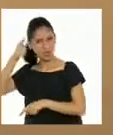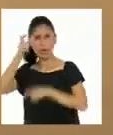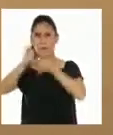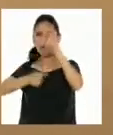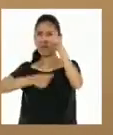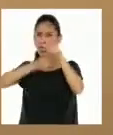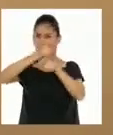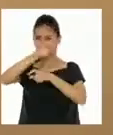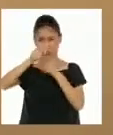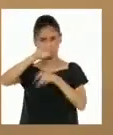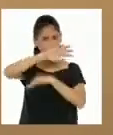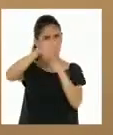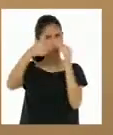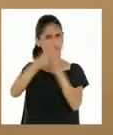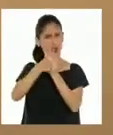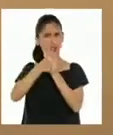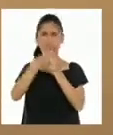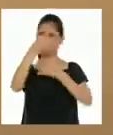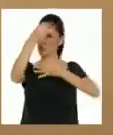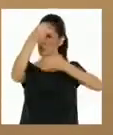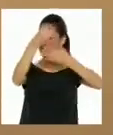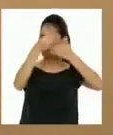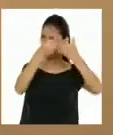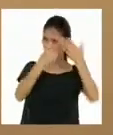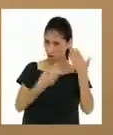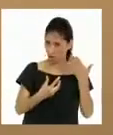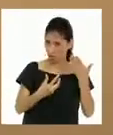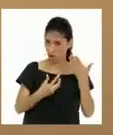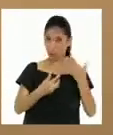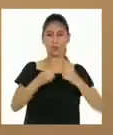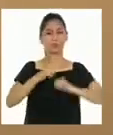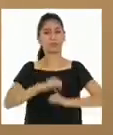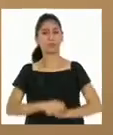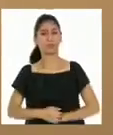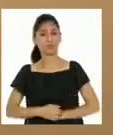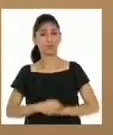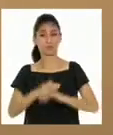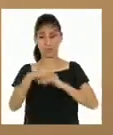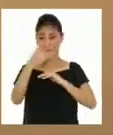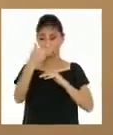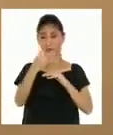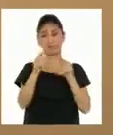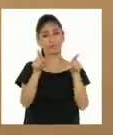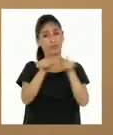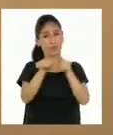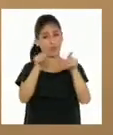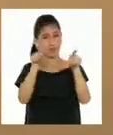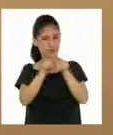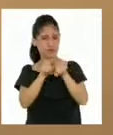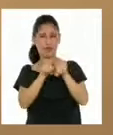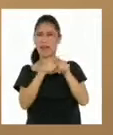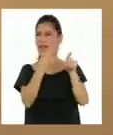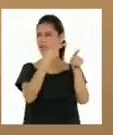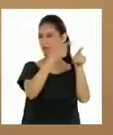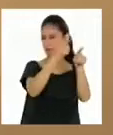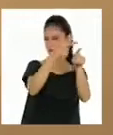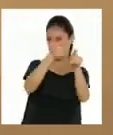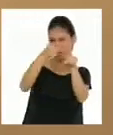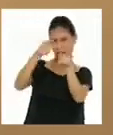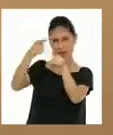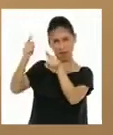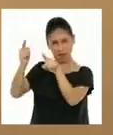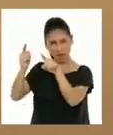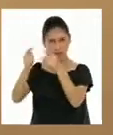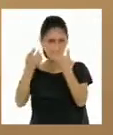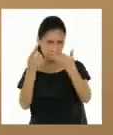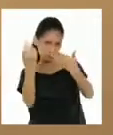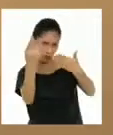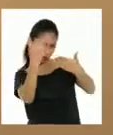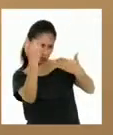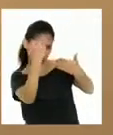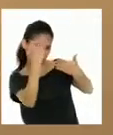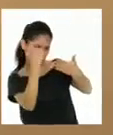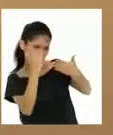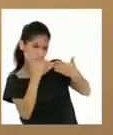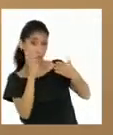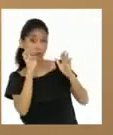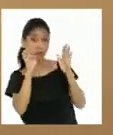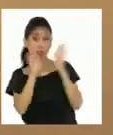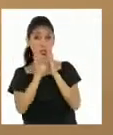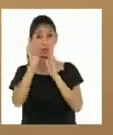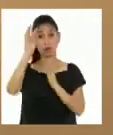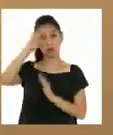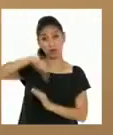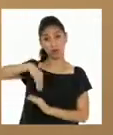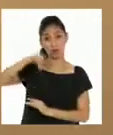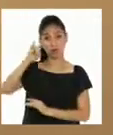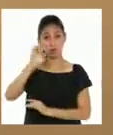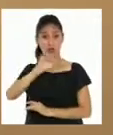las mismas probabilidades de formar parte de la muestra. Existen diversos métodos de muestreo probabilístico, entre los cuales tenemos muestreo